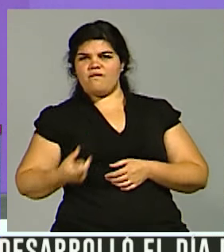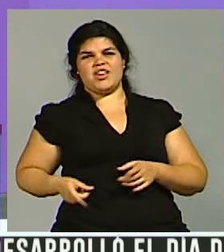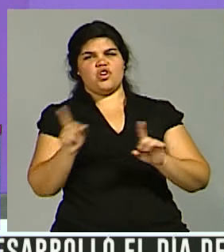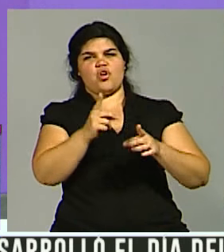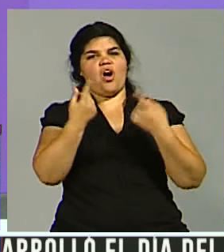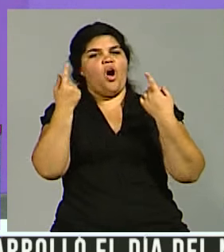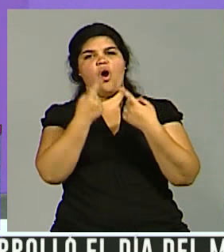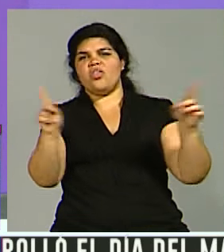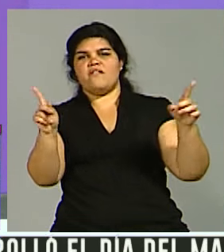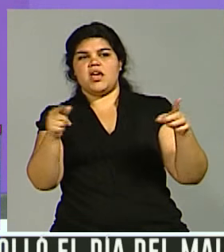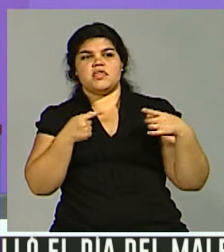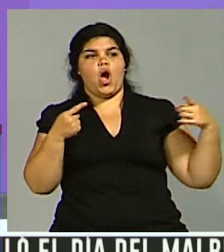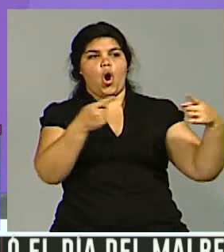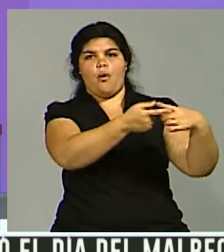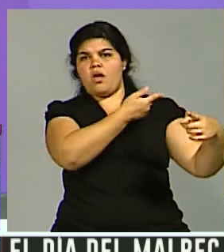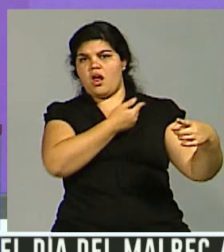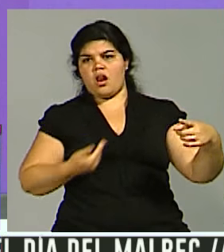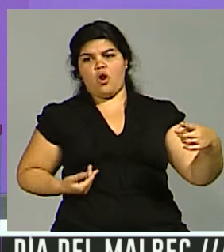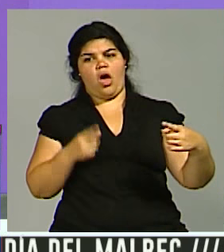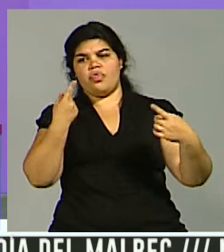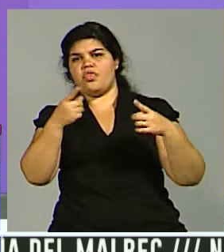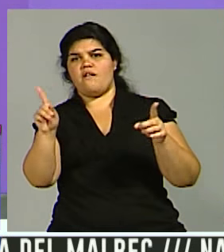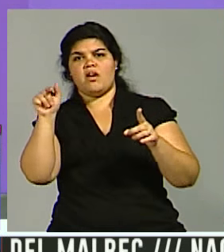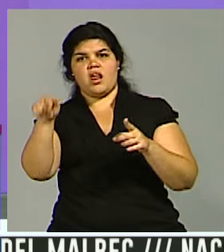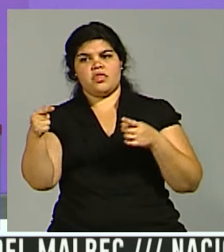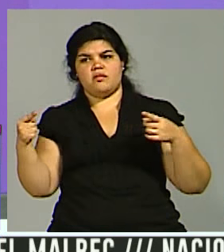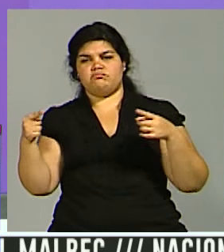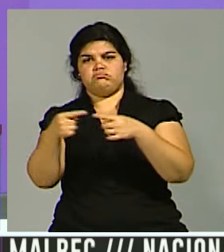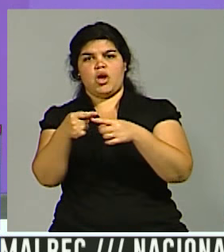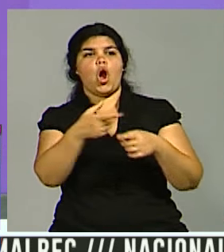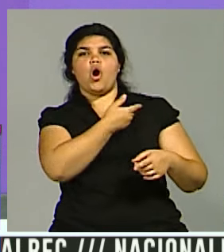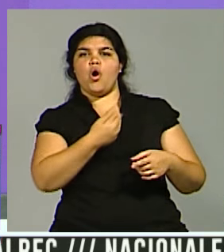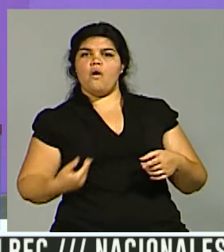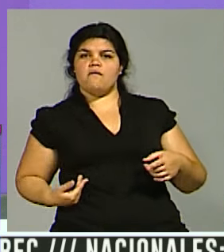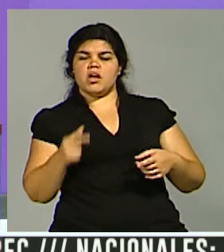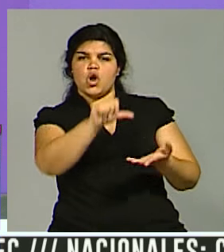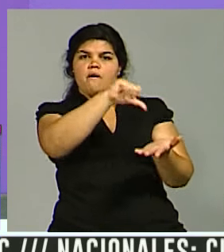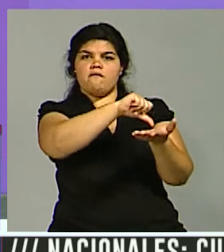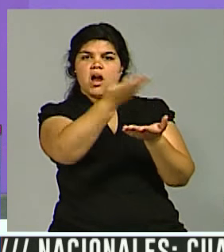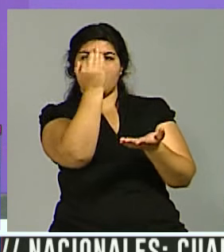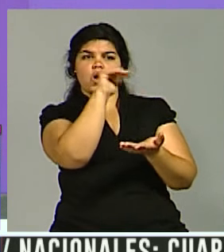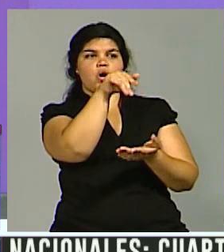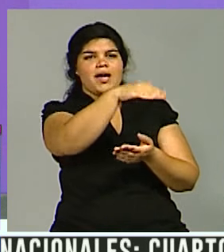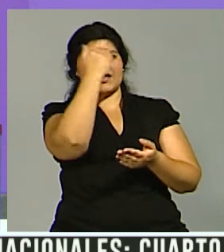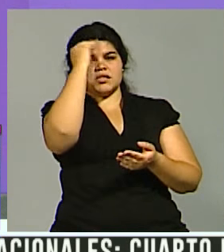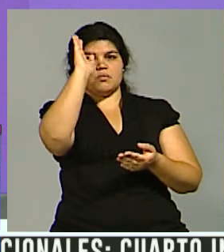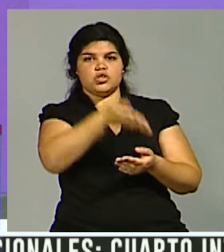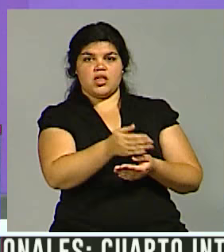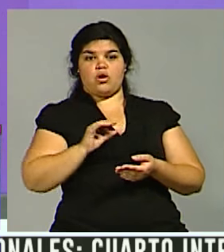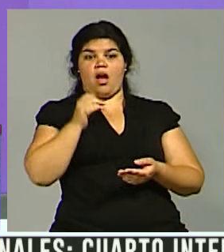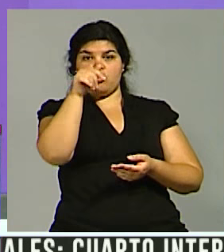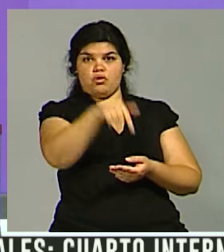distintas a las metas que tiene el gobierno. El gobierno todavía y el Banco Central mantienen a rajatabla una meta del 15% de inflación para este